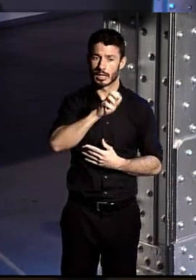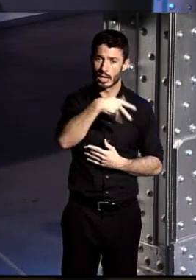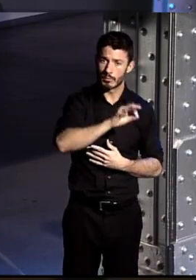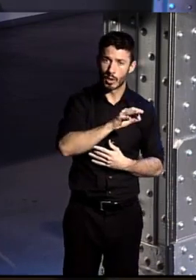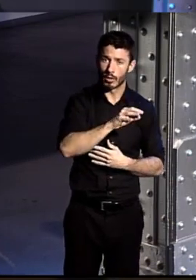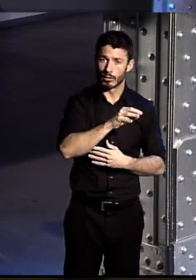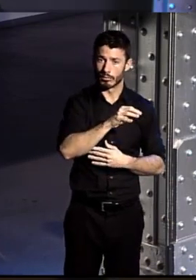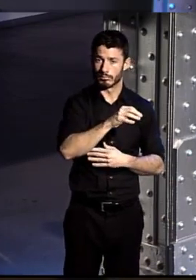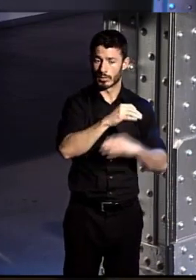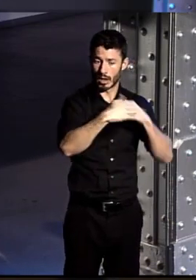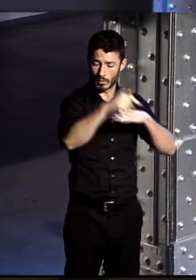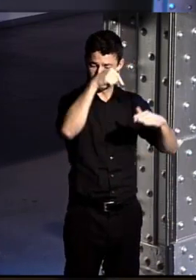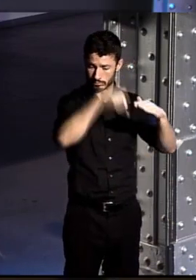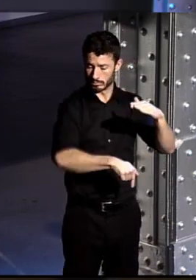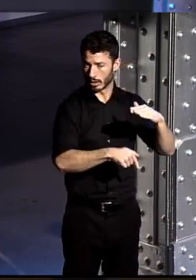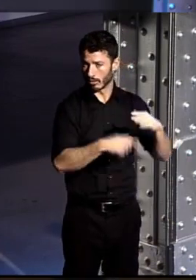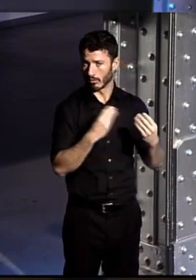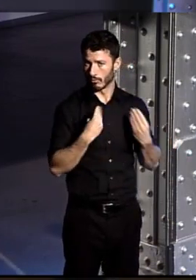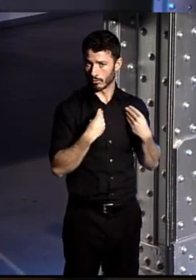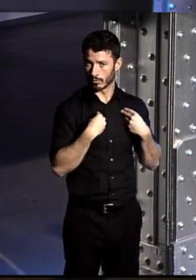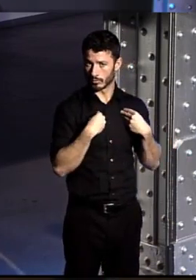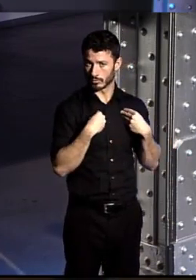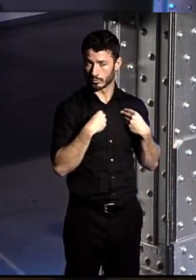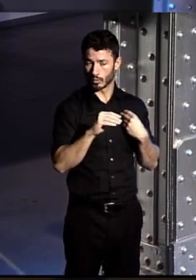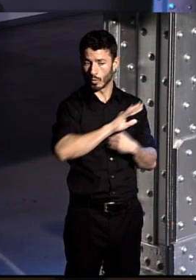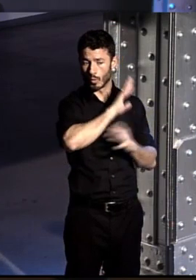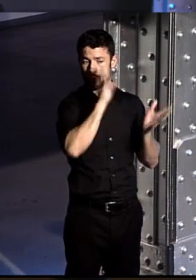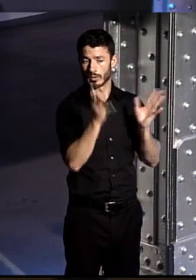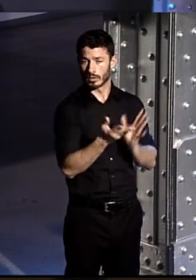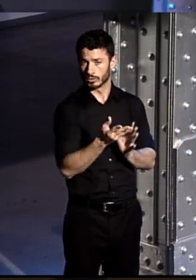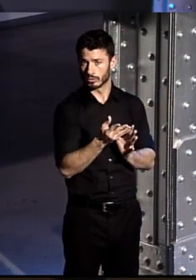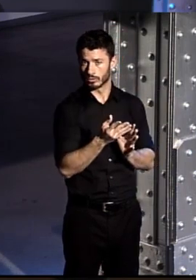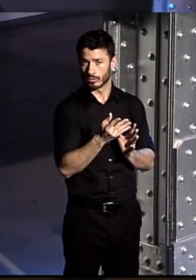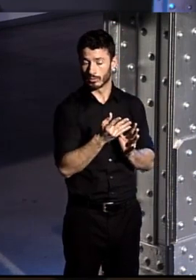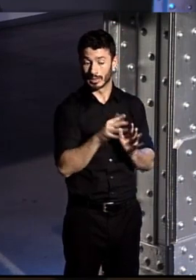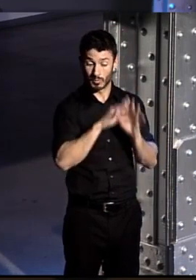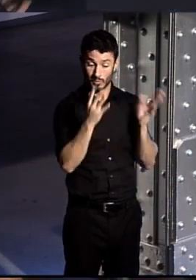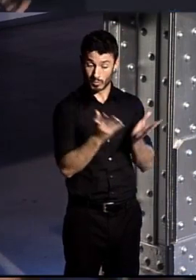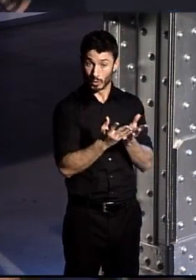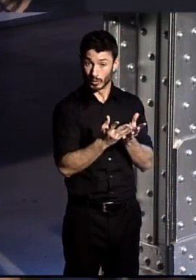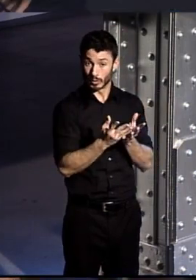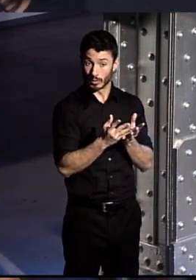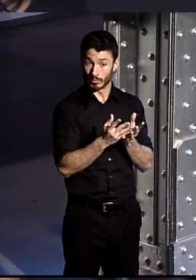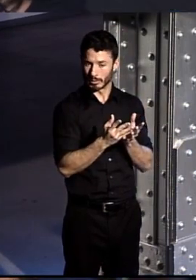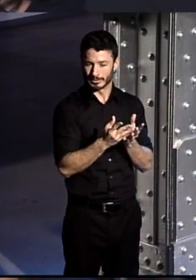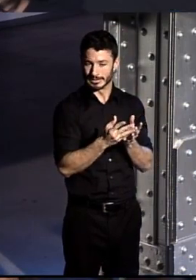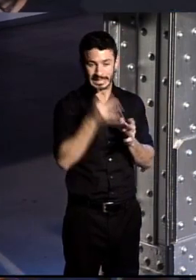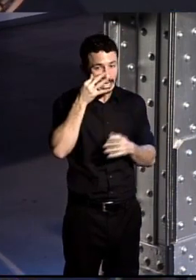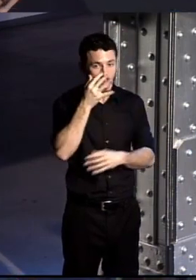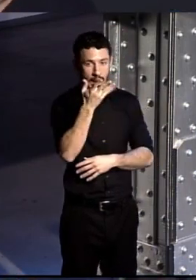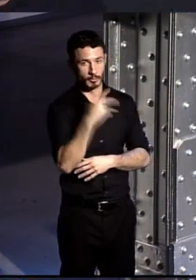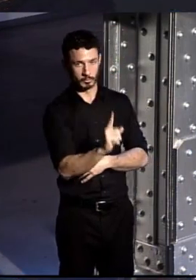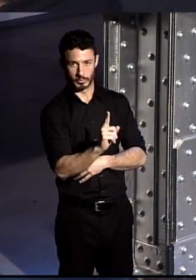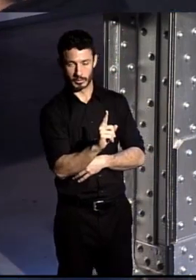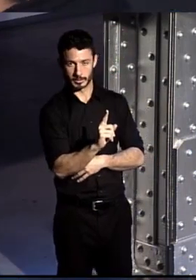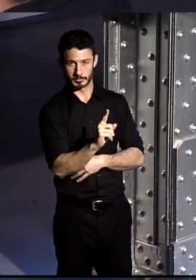vive debajo del agua, que es un universo que está en el mundo, pero es desconocido para la otra parte del mundo, en cierto